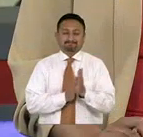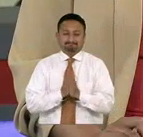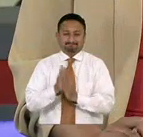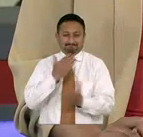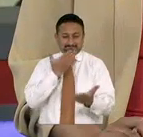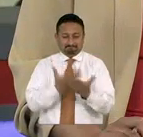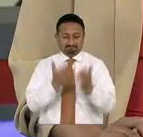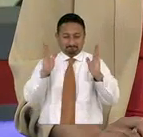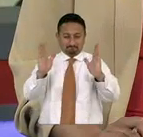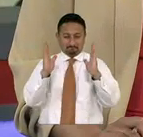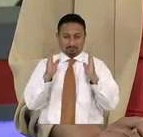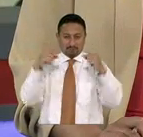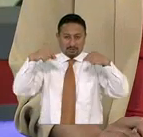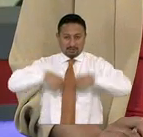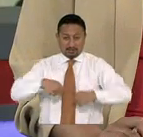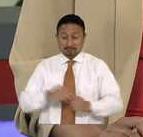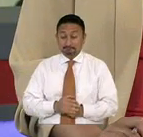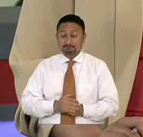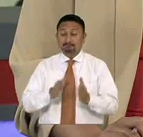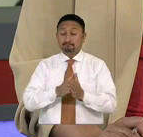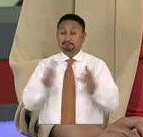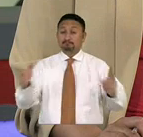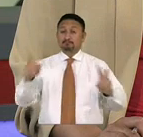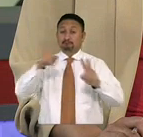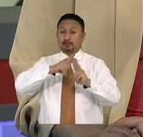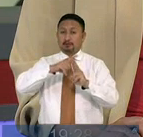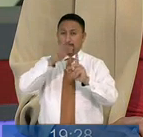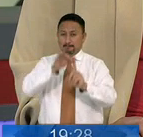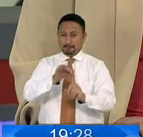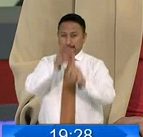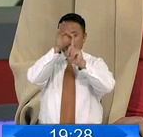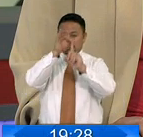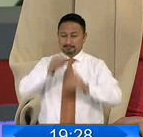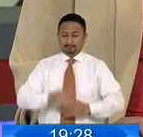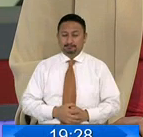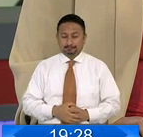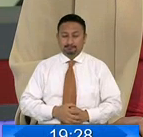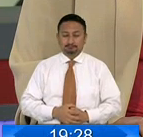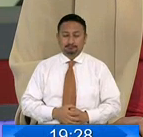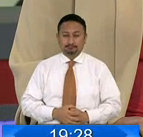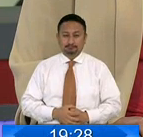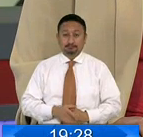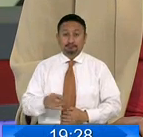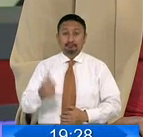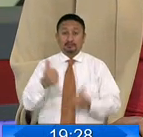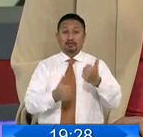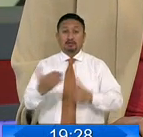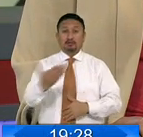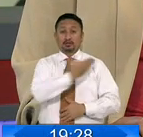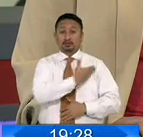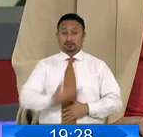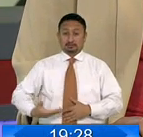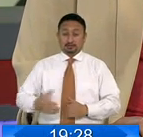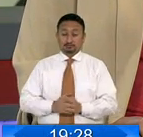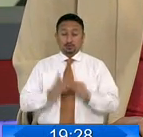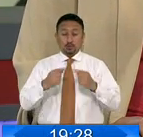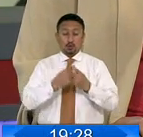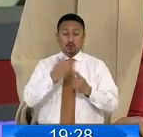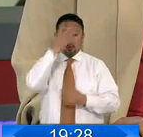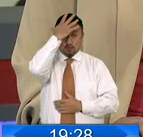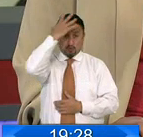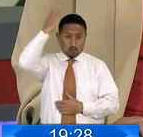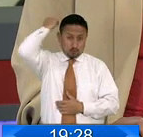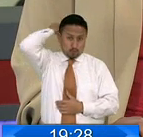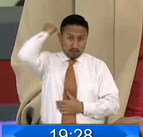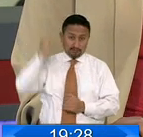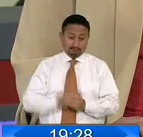gracias por seguir en nuestra sintonía esta es la emisión estelar del comercio tb el candidato presidencial por pachakutik y ya q